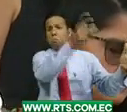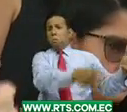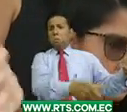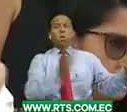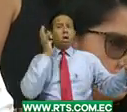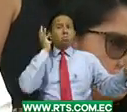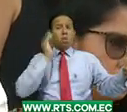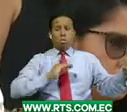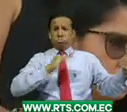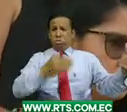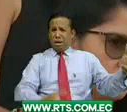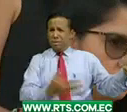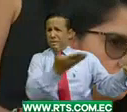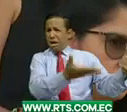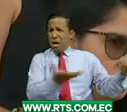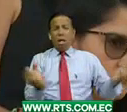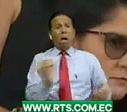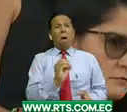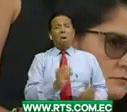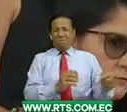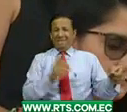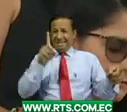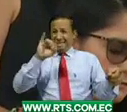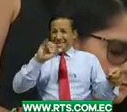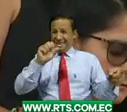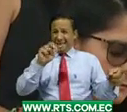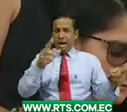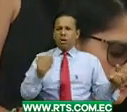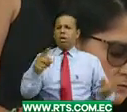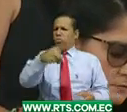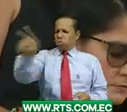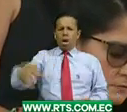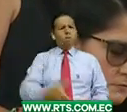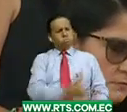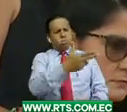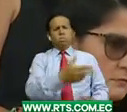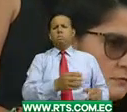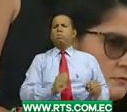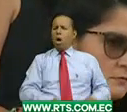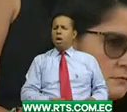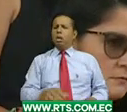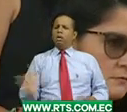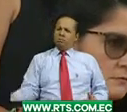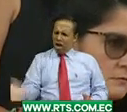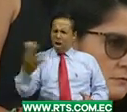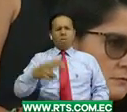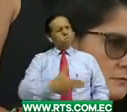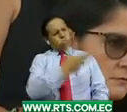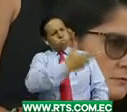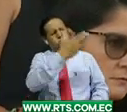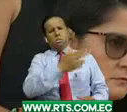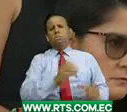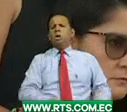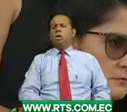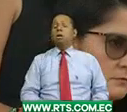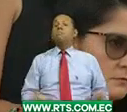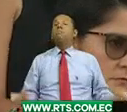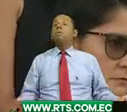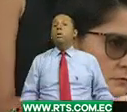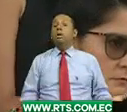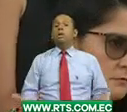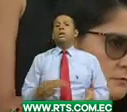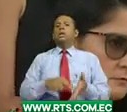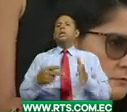embarazada, como sucedió con Diana, disparen, señores, disparen, disparen, porque